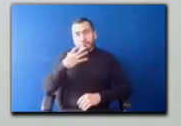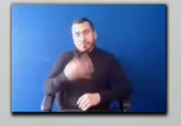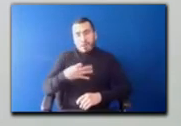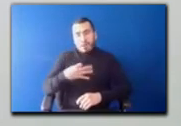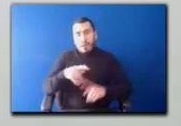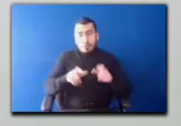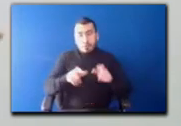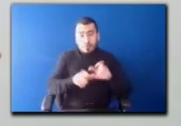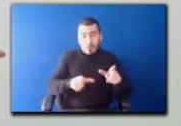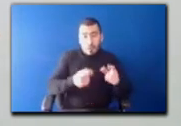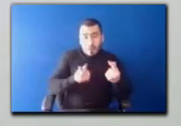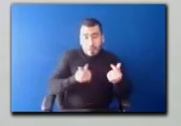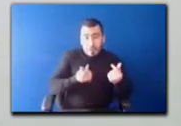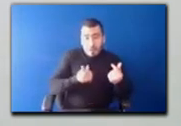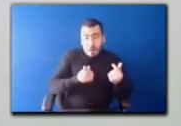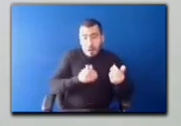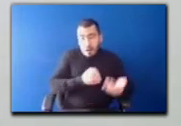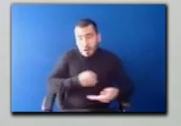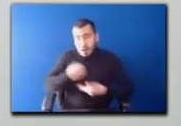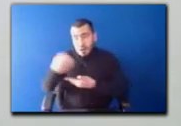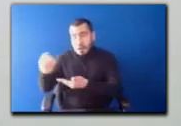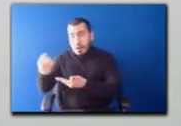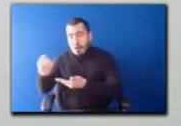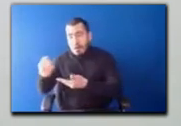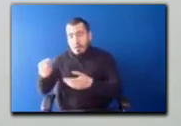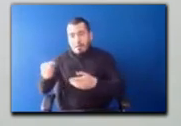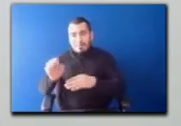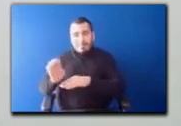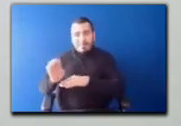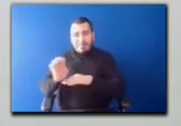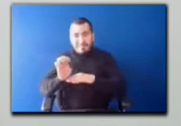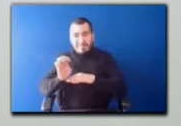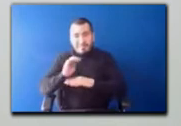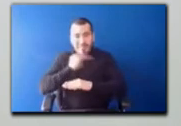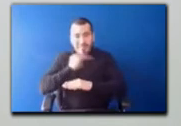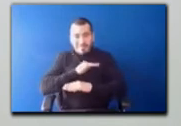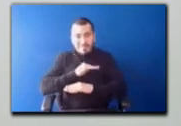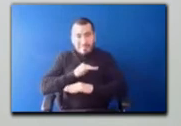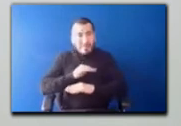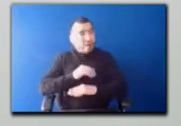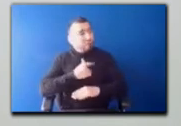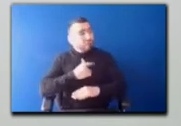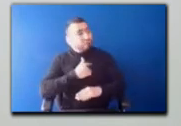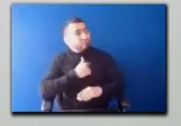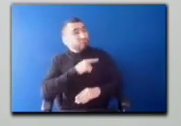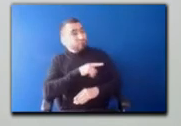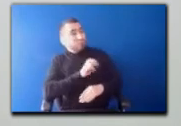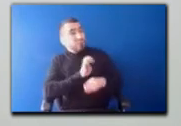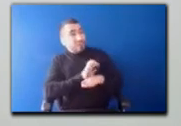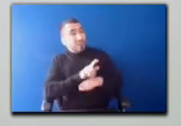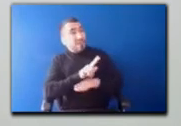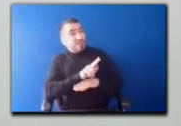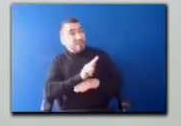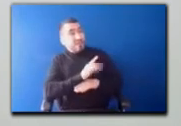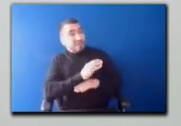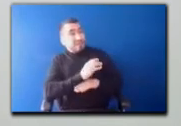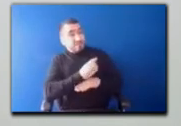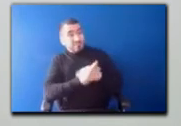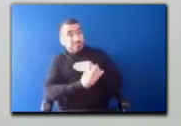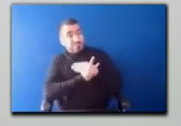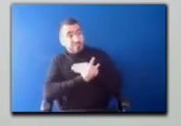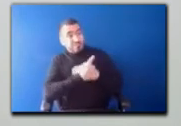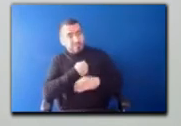su dinero a falsas entidades vigiladas por la Superintendencia Financiera. Se hacen llamar como vigiladas de la Superintendencia Financiera.